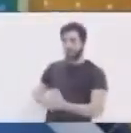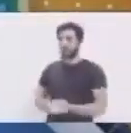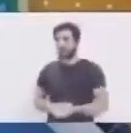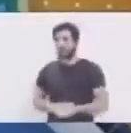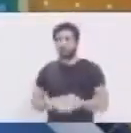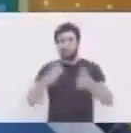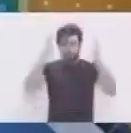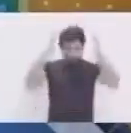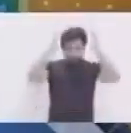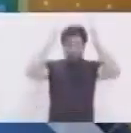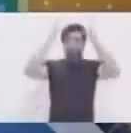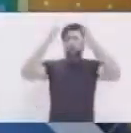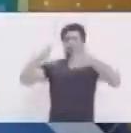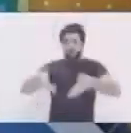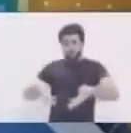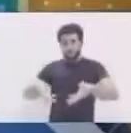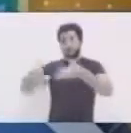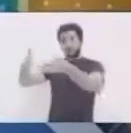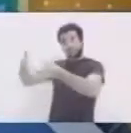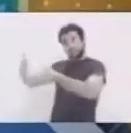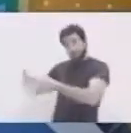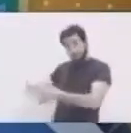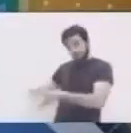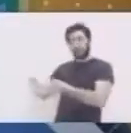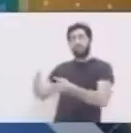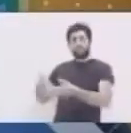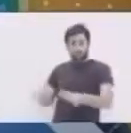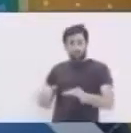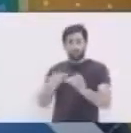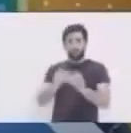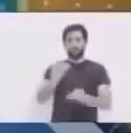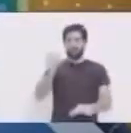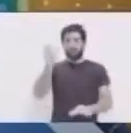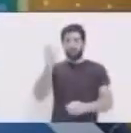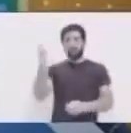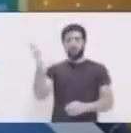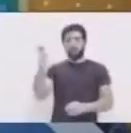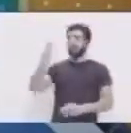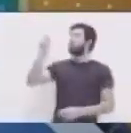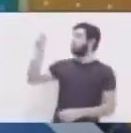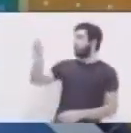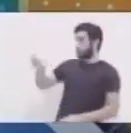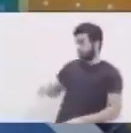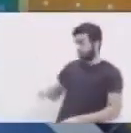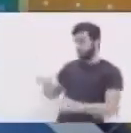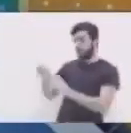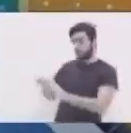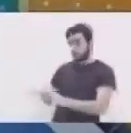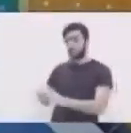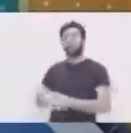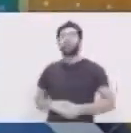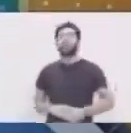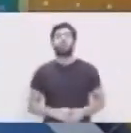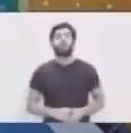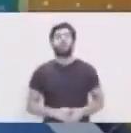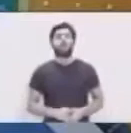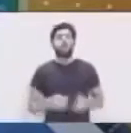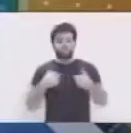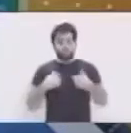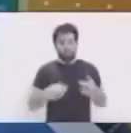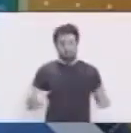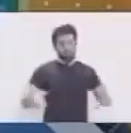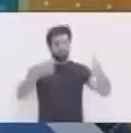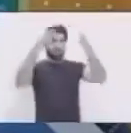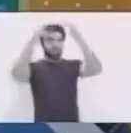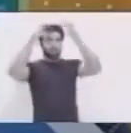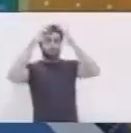de mago. Claro. Y dejamos por aquí la varita mágica. Muy bien. Te puedes poner tu corona. Sí, puedo volver a ser rey. Pues, sí,